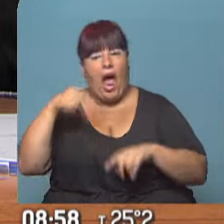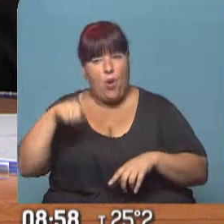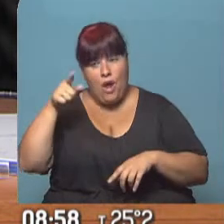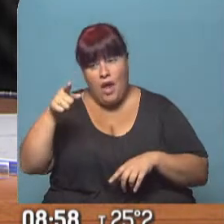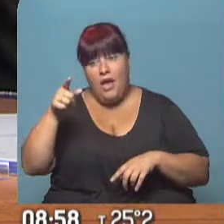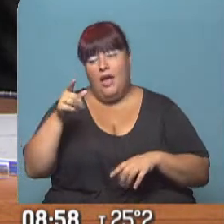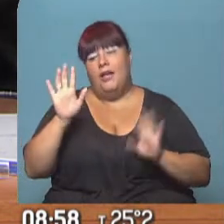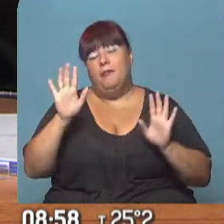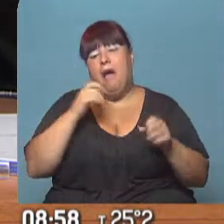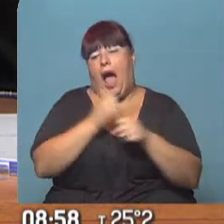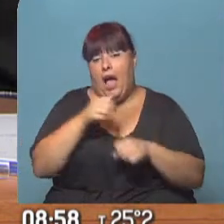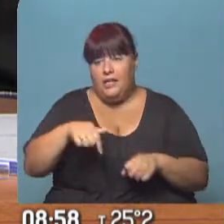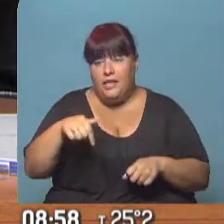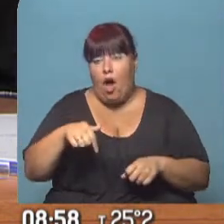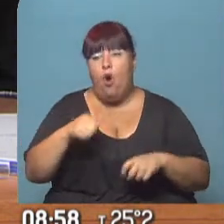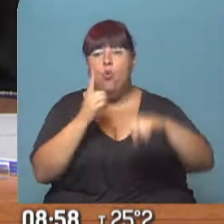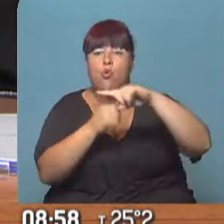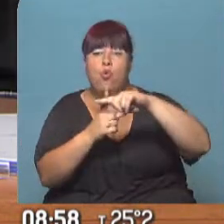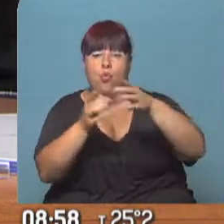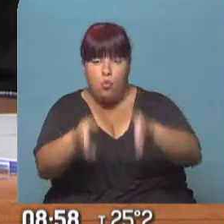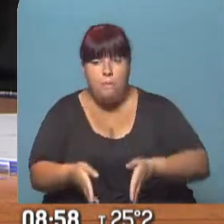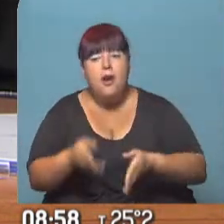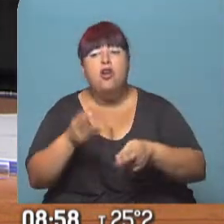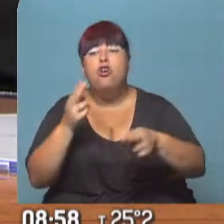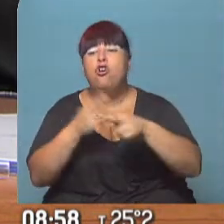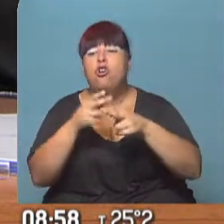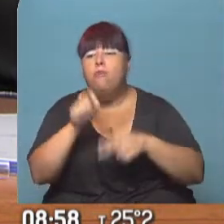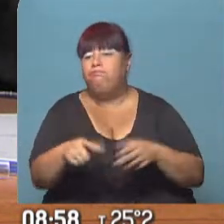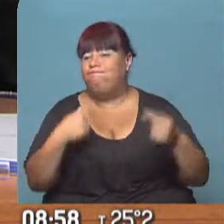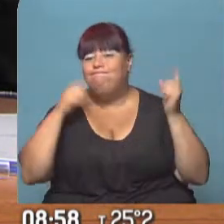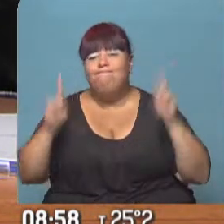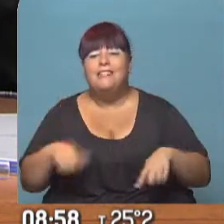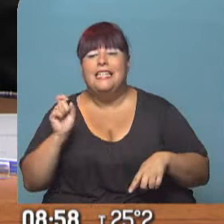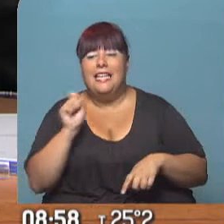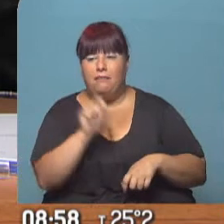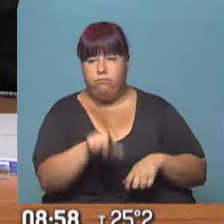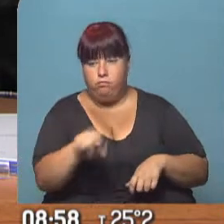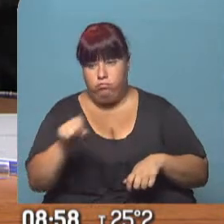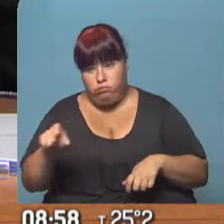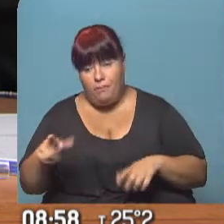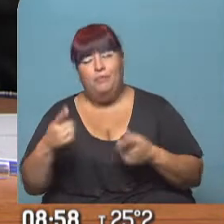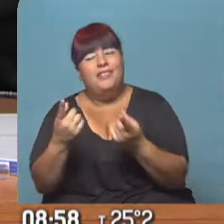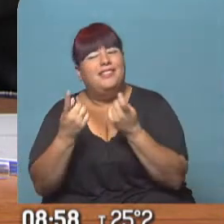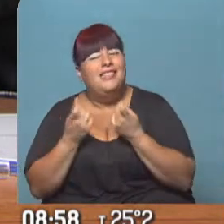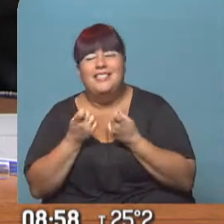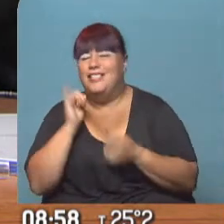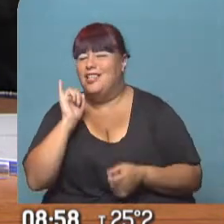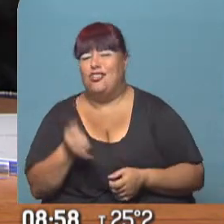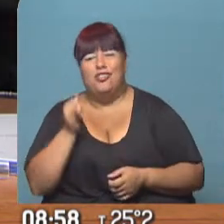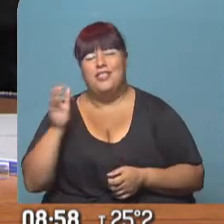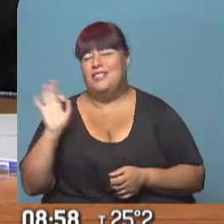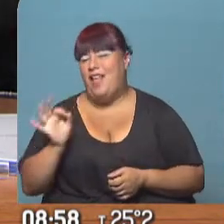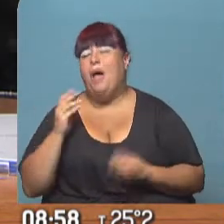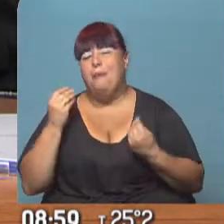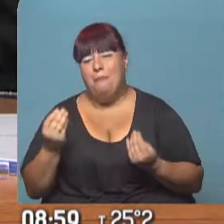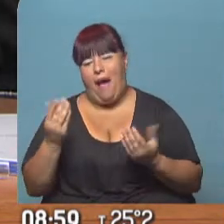buenos cruces con tumbas pero sin poder identificar quién está en cada uno de esos lugares y es necesario saber para